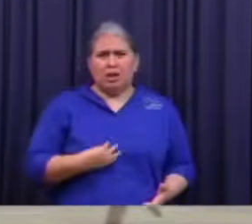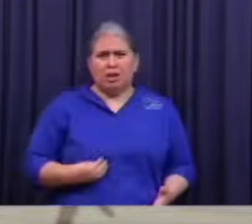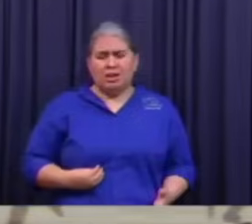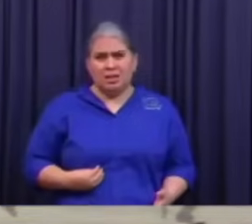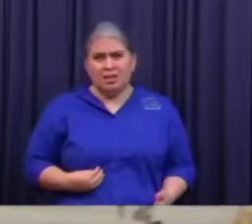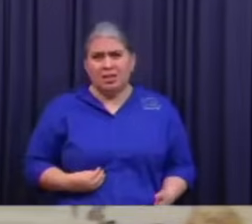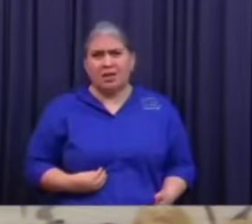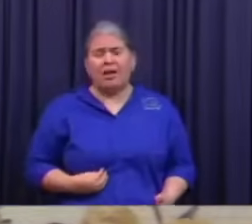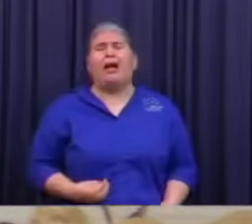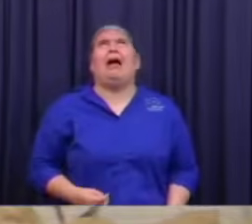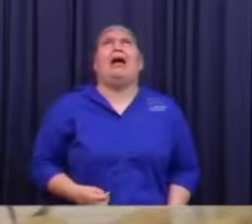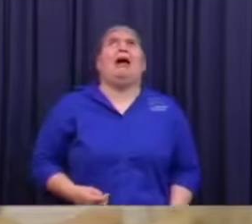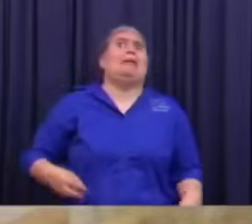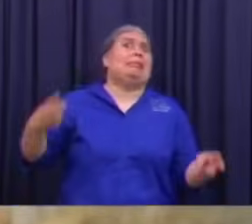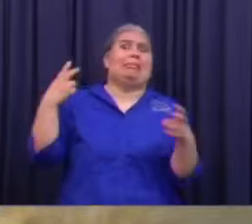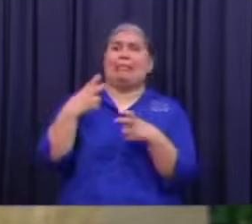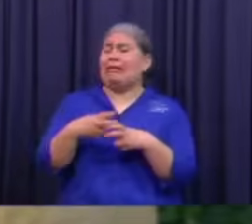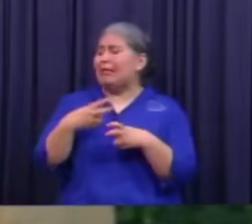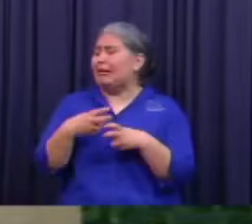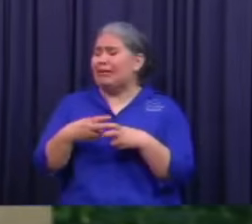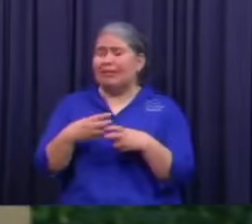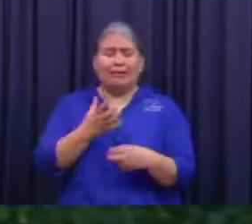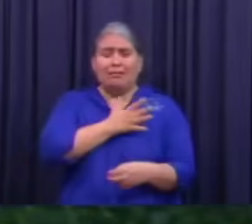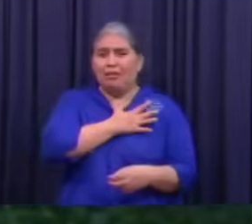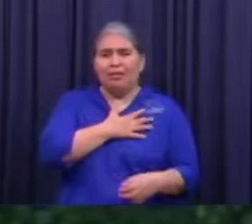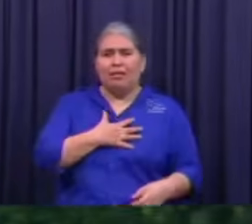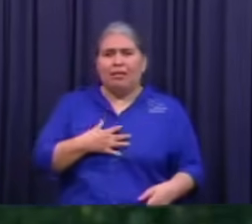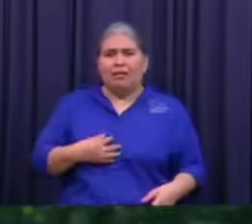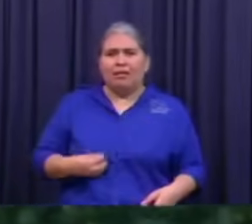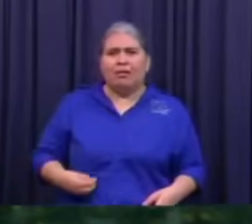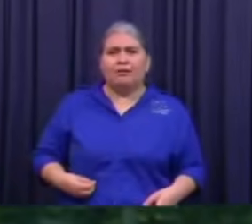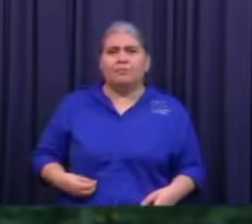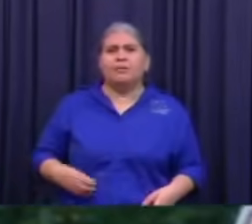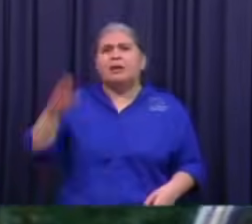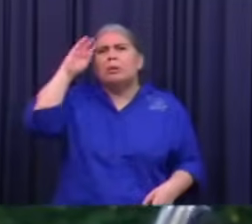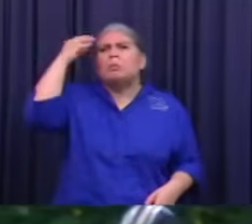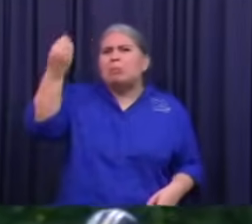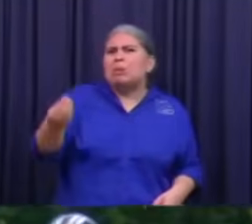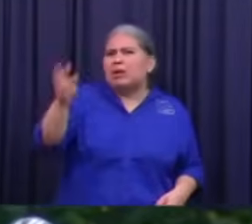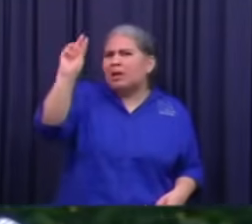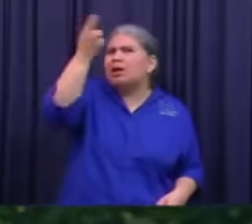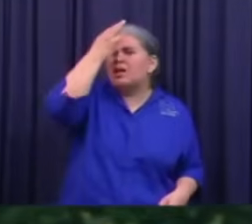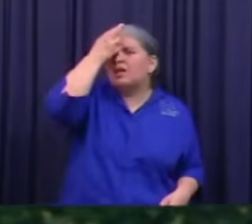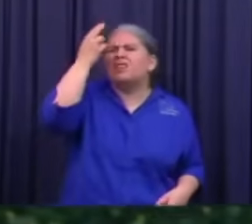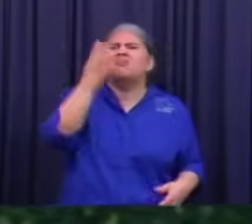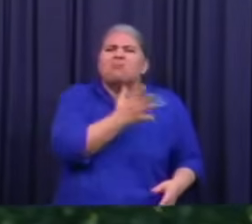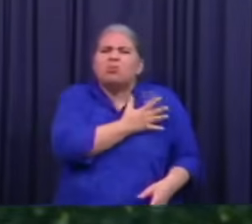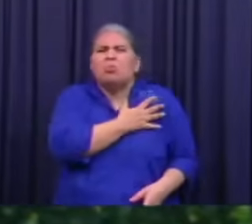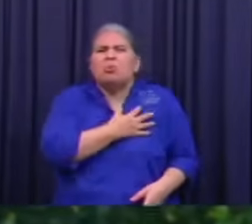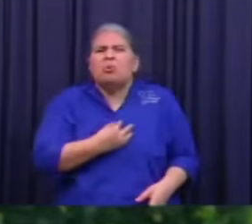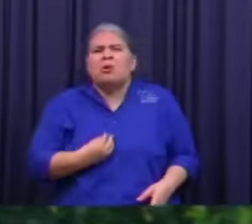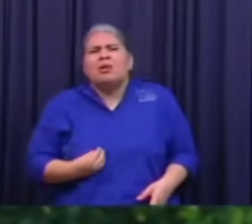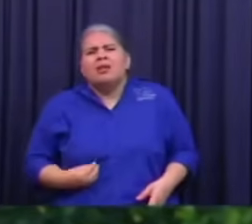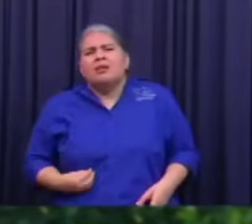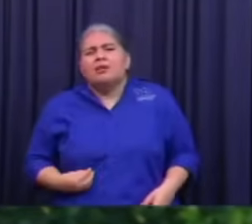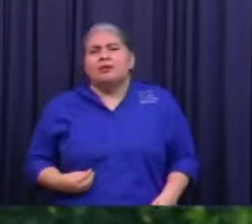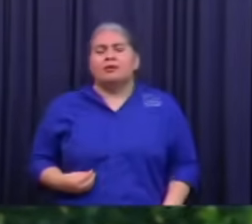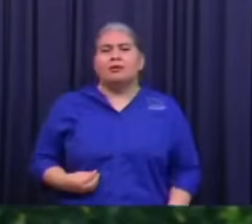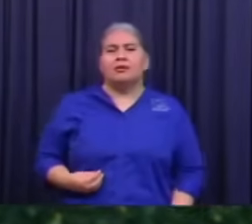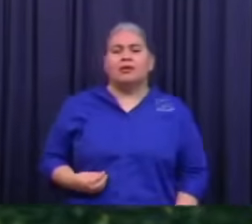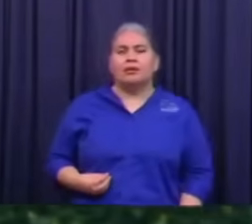triste y por qué estaba triste este hombre si le estaba viendo bien era copero del